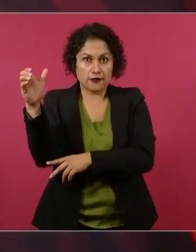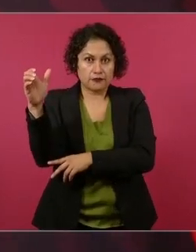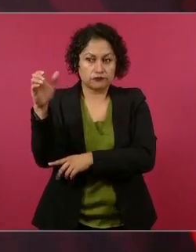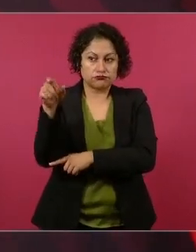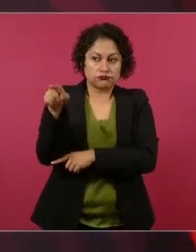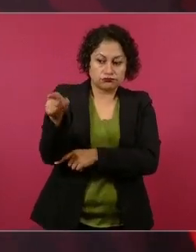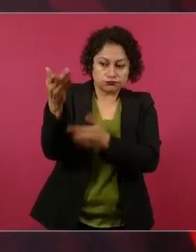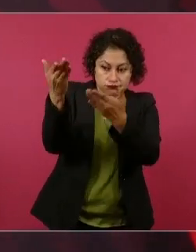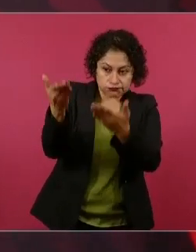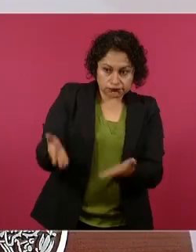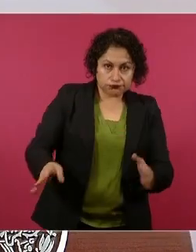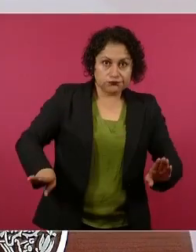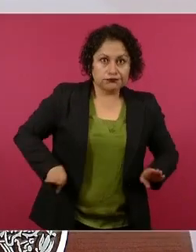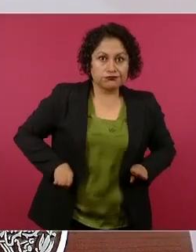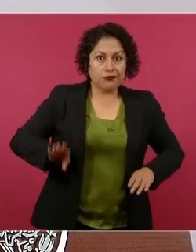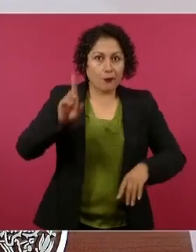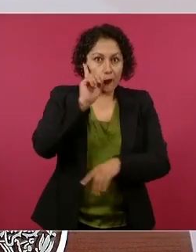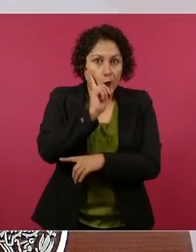mujer,